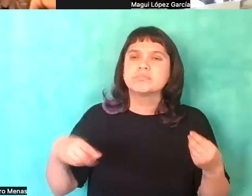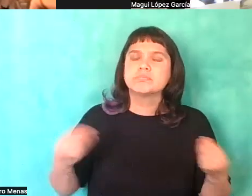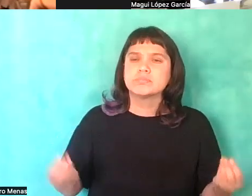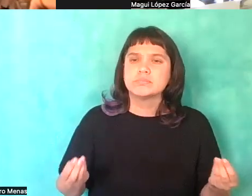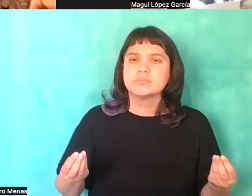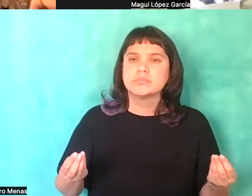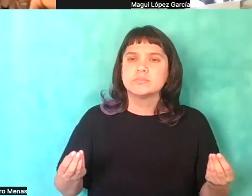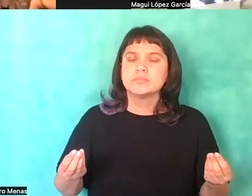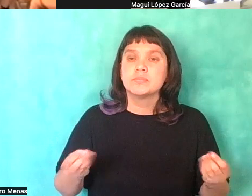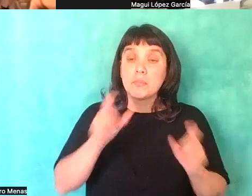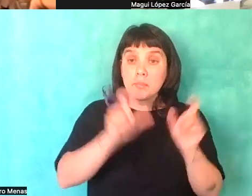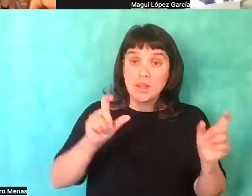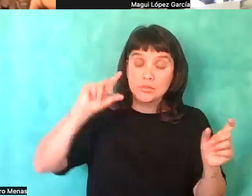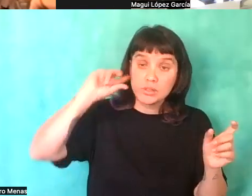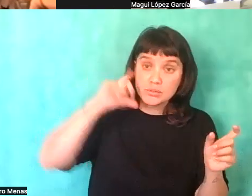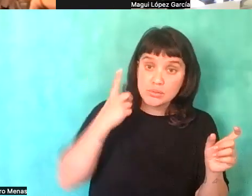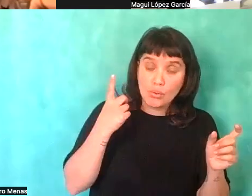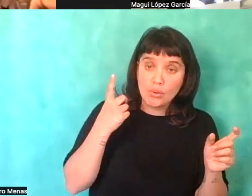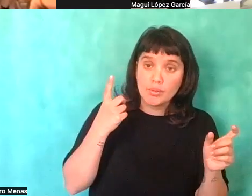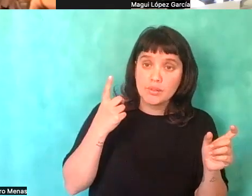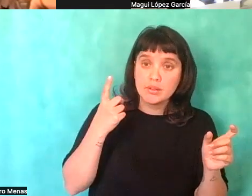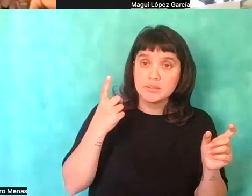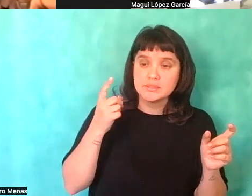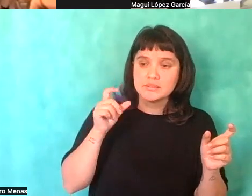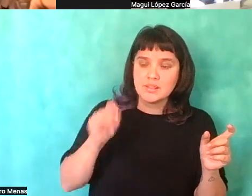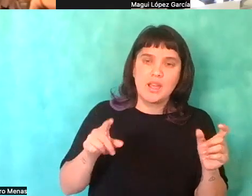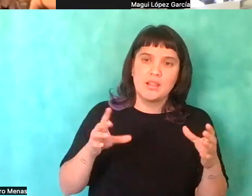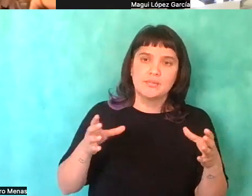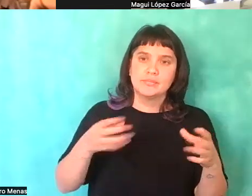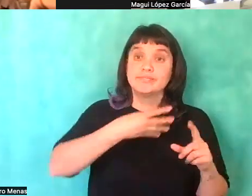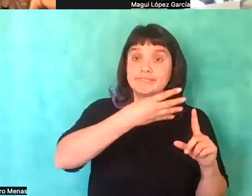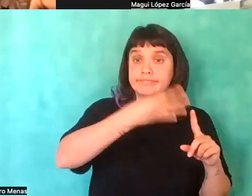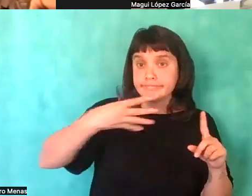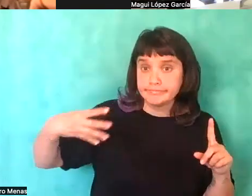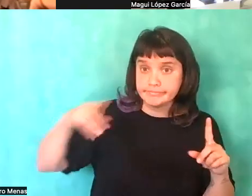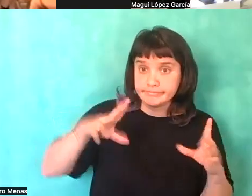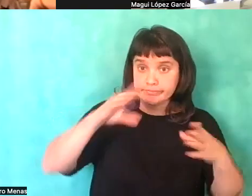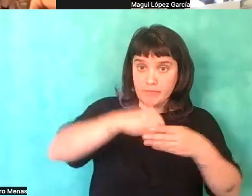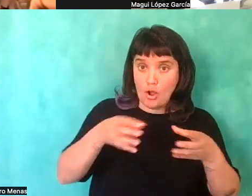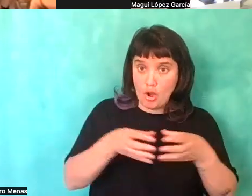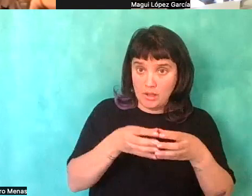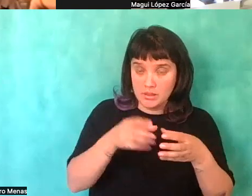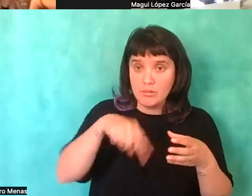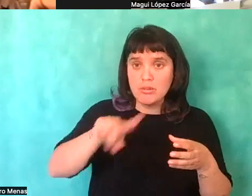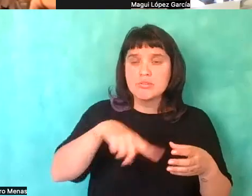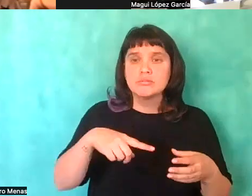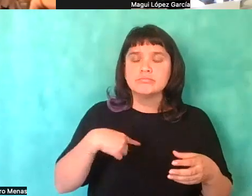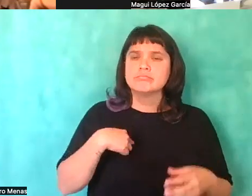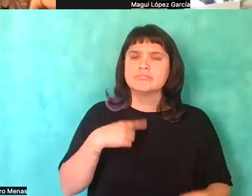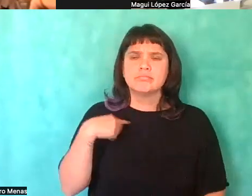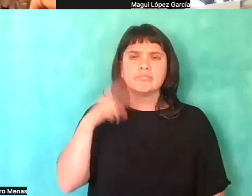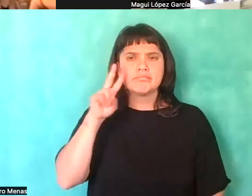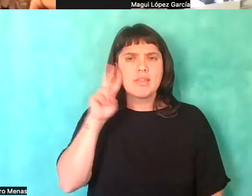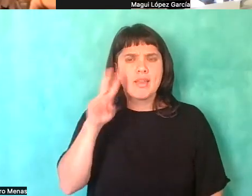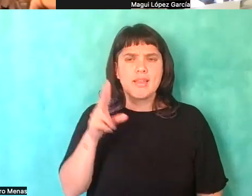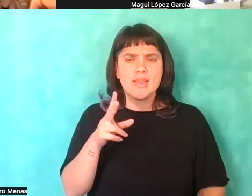hay personas sordas que pertenecen al colectivo LGTB que consideraban que había señas que se referían a